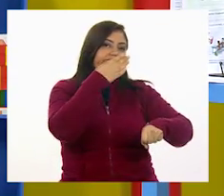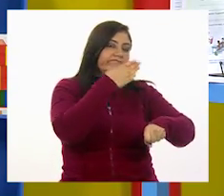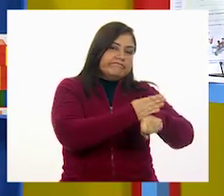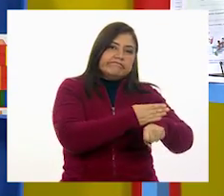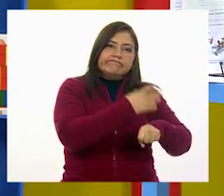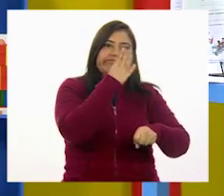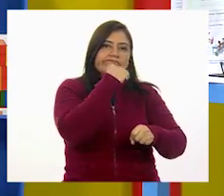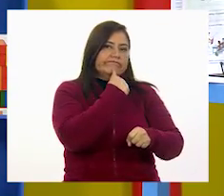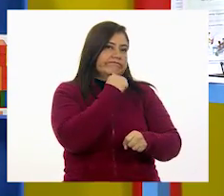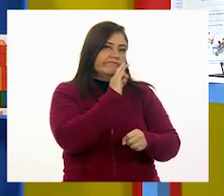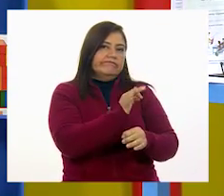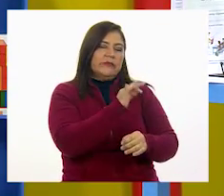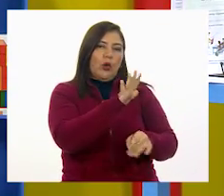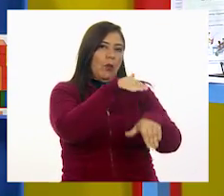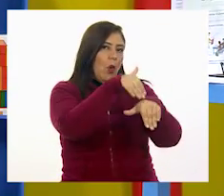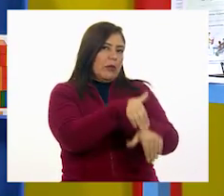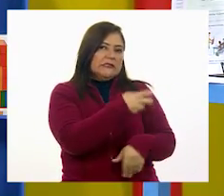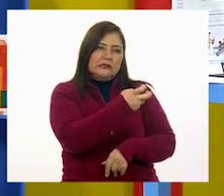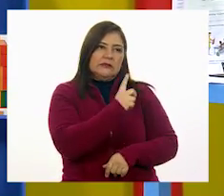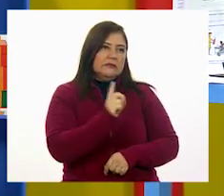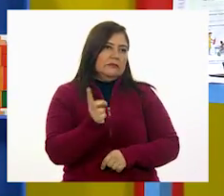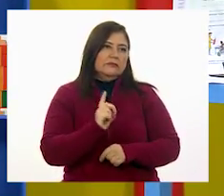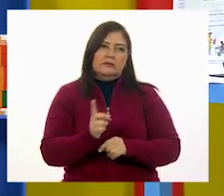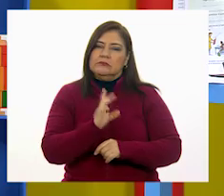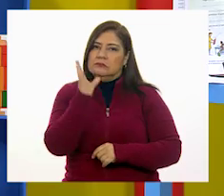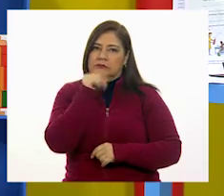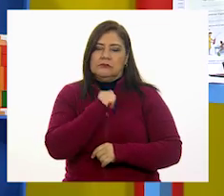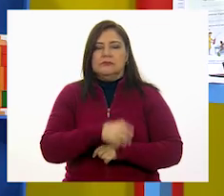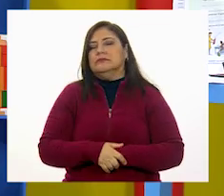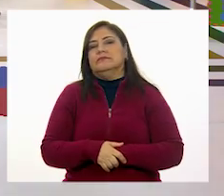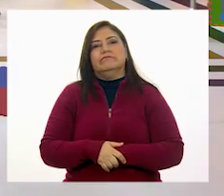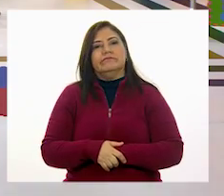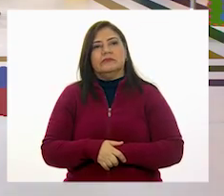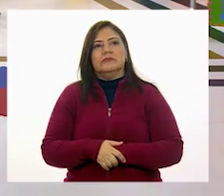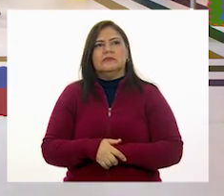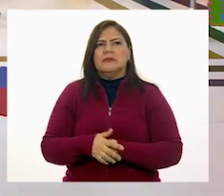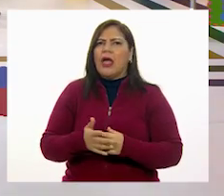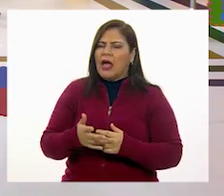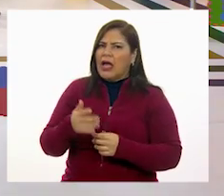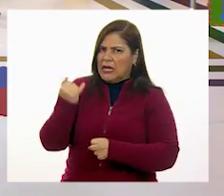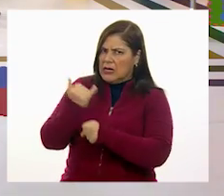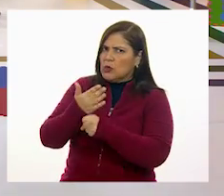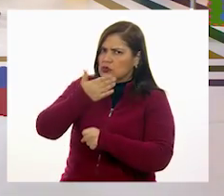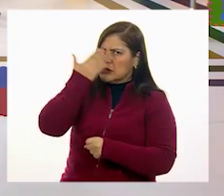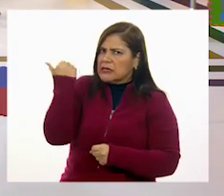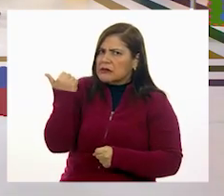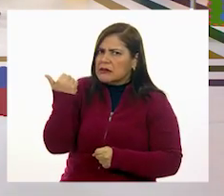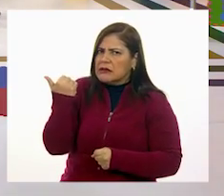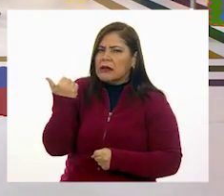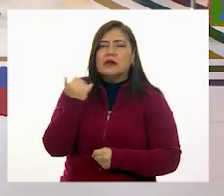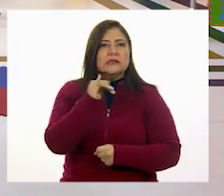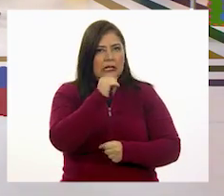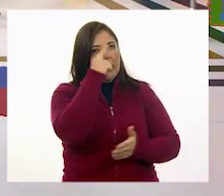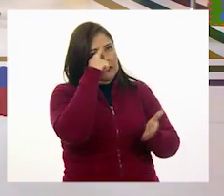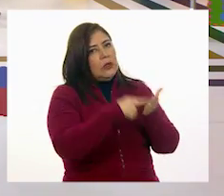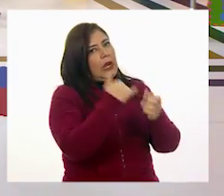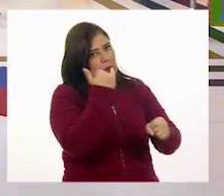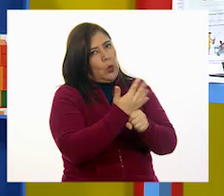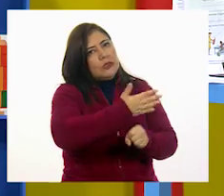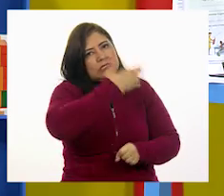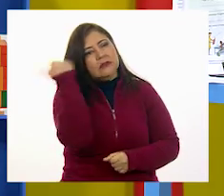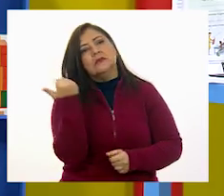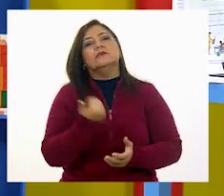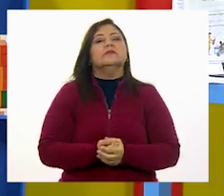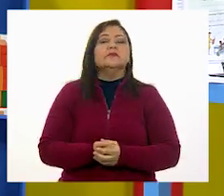Es imposible que cumpla su condena. Es decir, perdón, que imposible es, que cumpla ¿es inocente? Su condena. Yo creo que sí. Sí, es inocente.